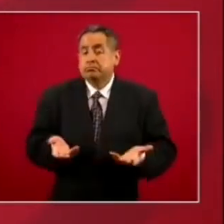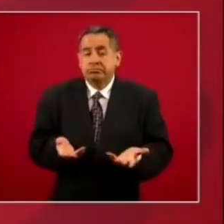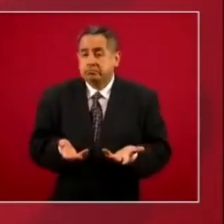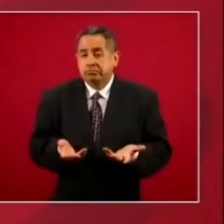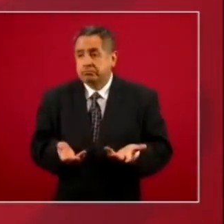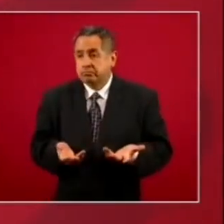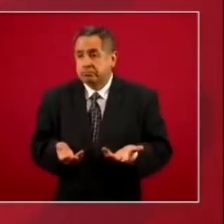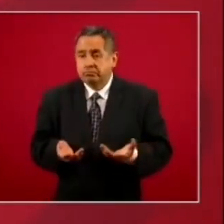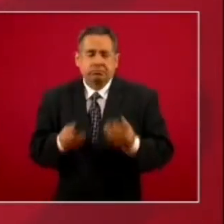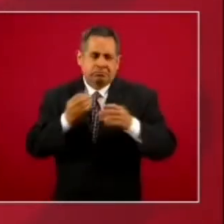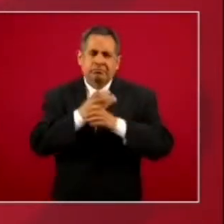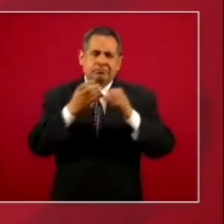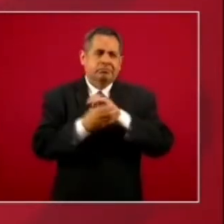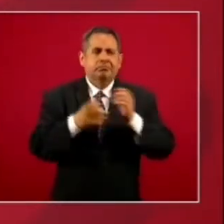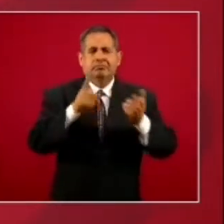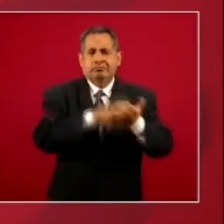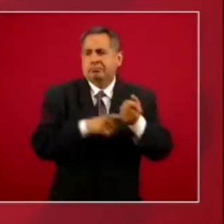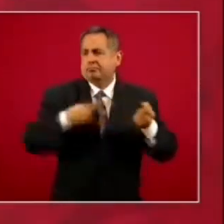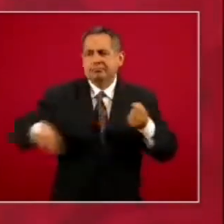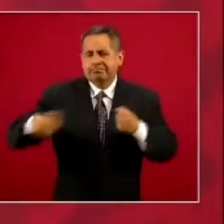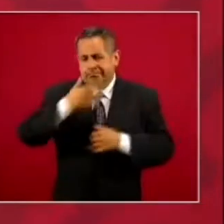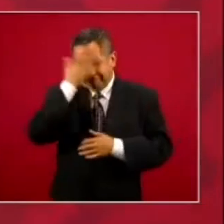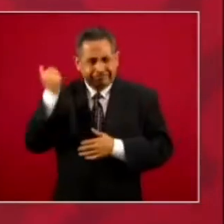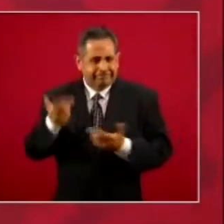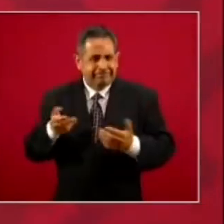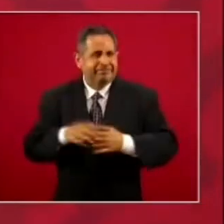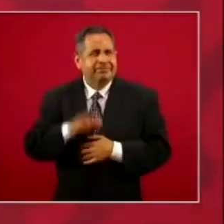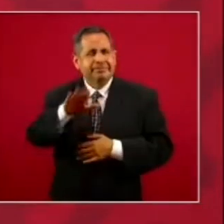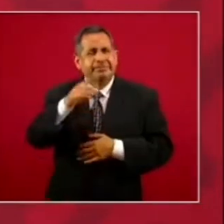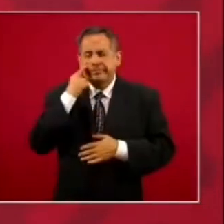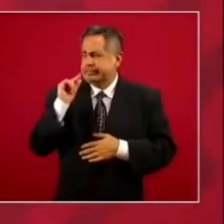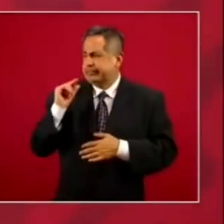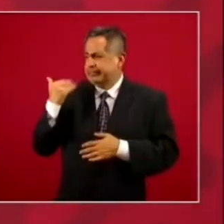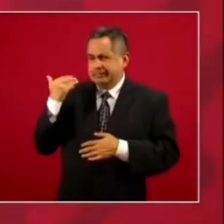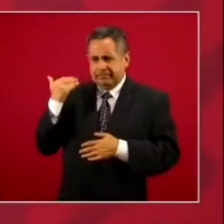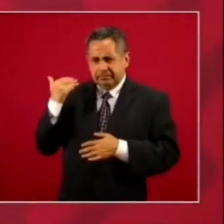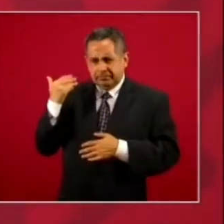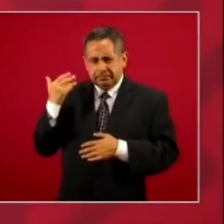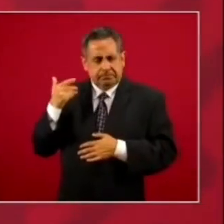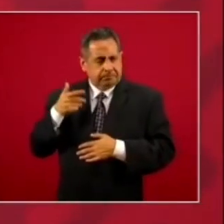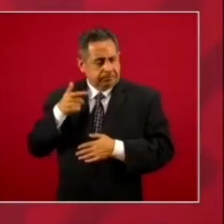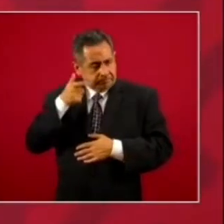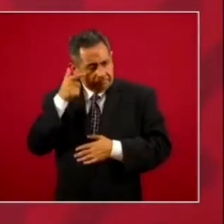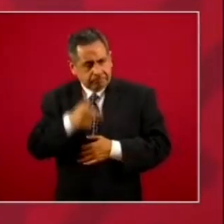y muchas cosas. Hace poco yo